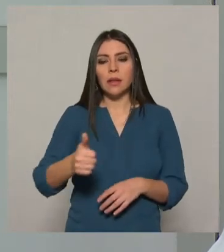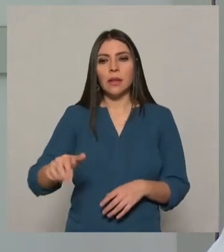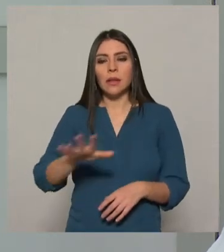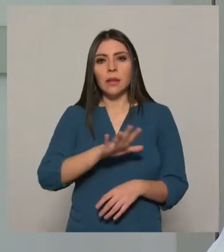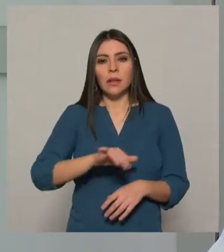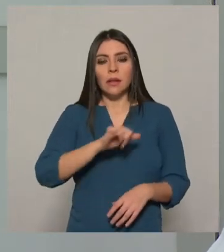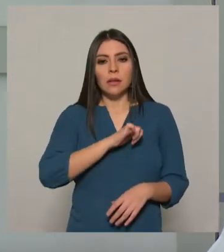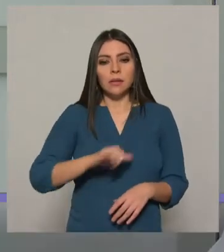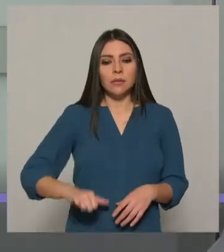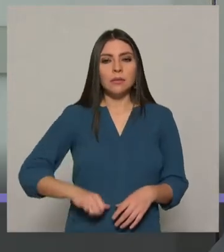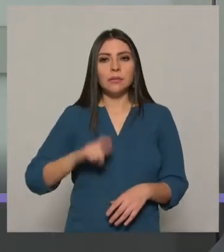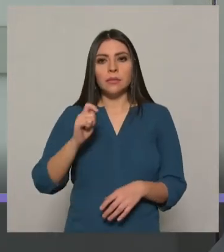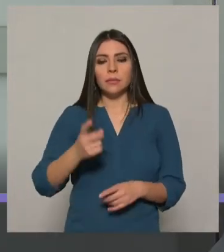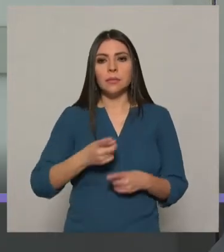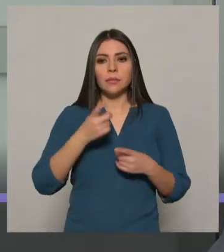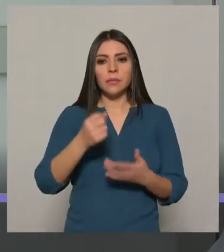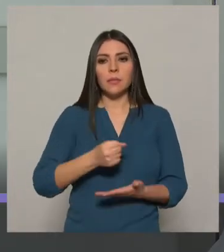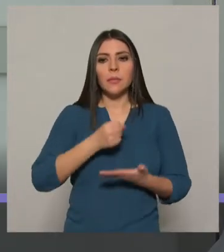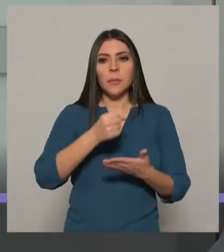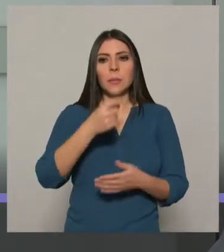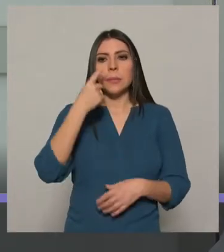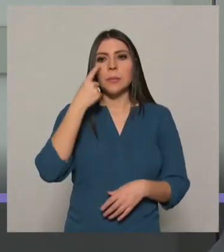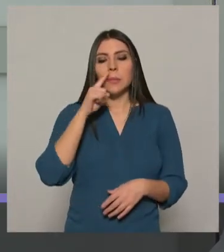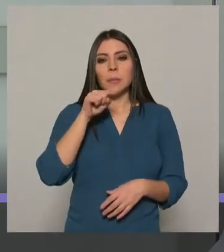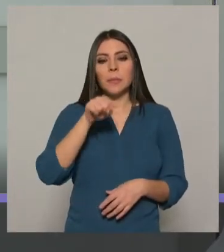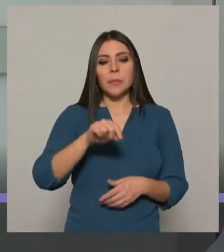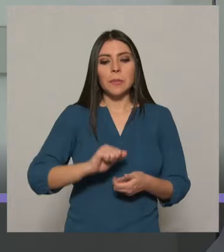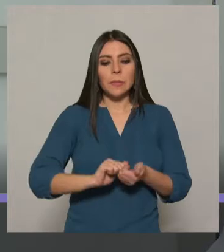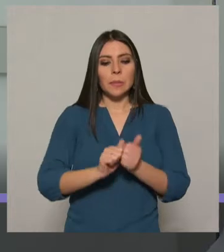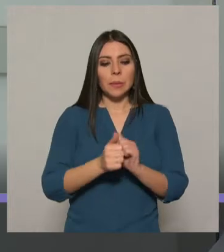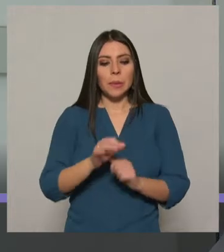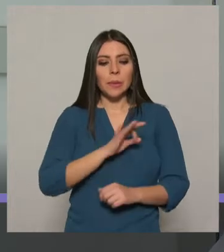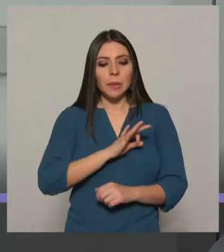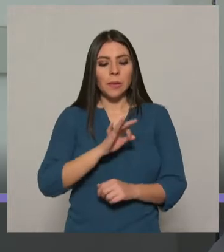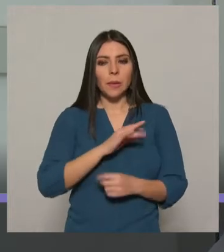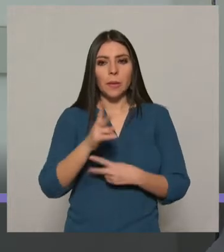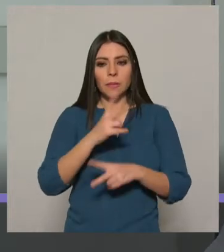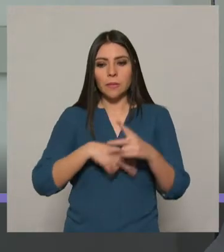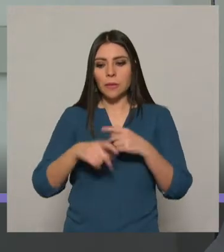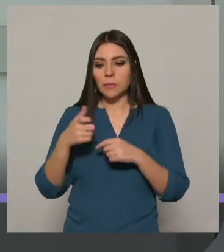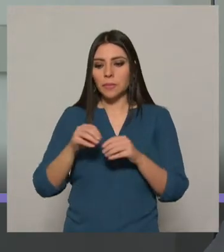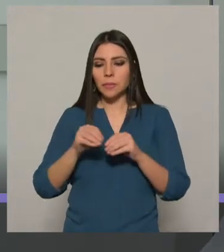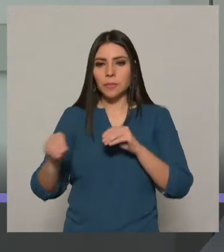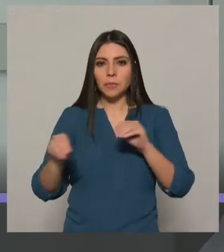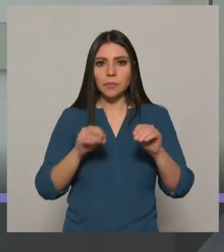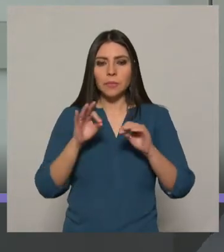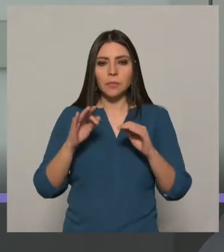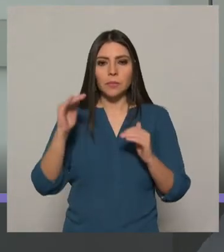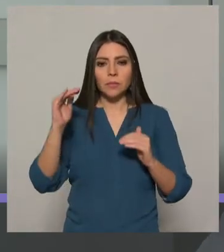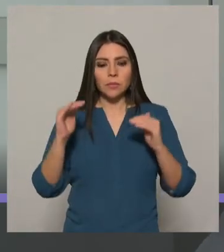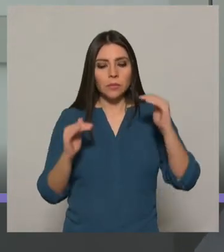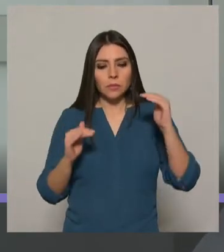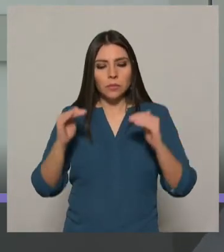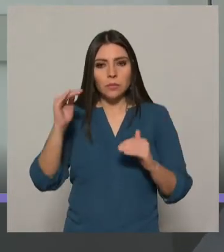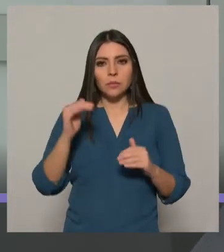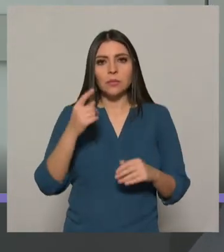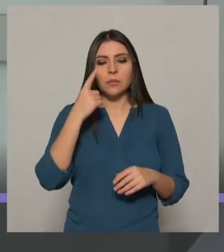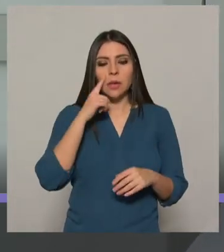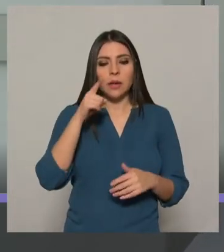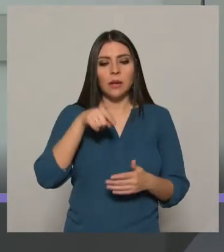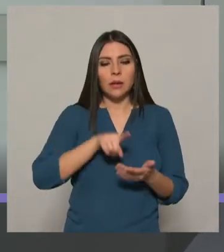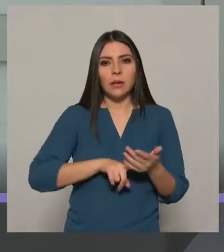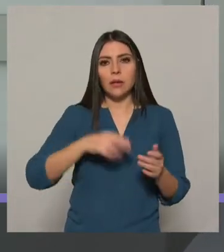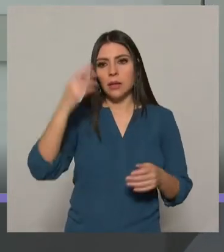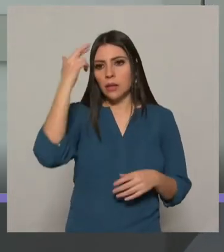se asigne una fórmula que va a permitir la distribución de manera equilibrada o equitativa. Tiene que ver con